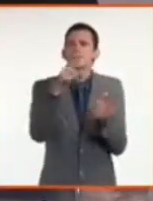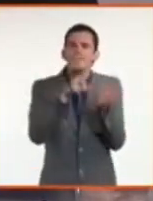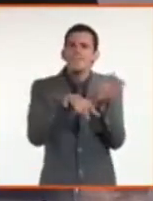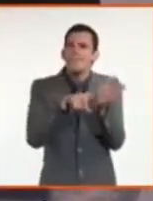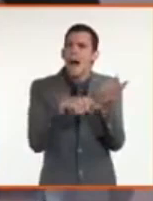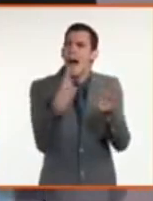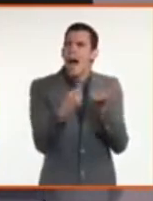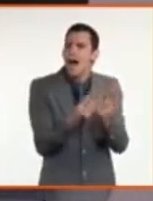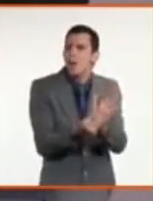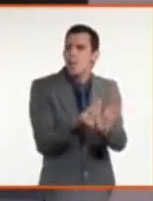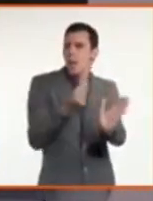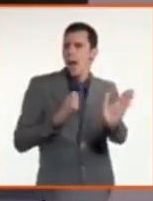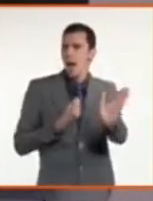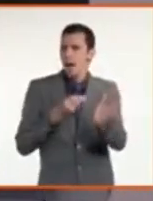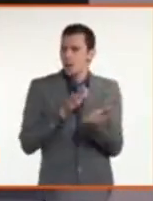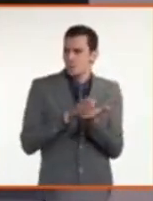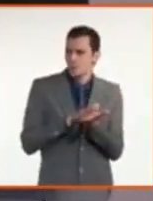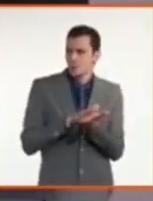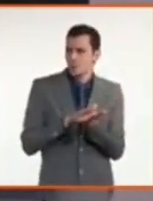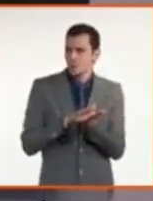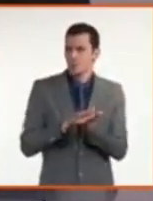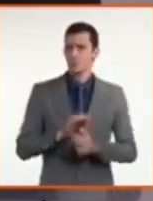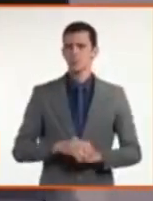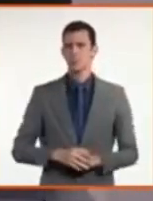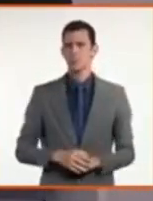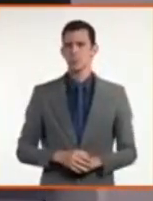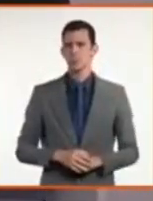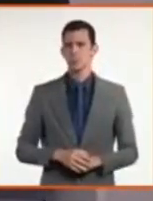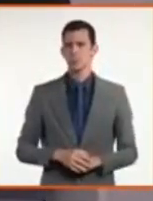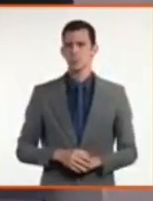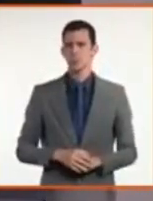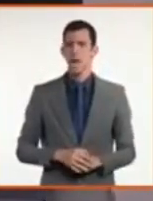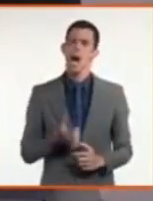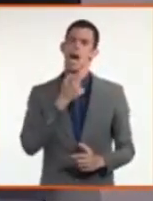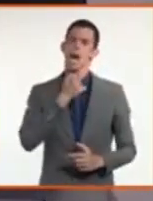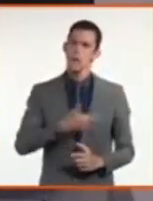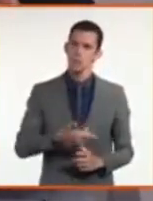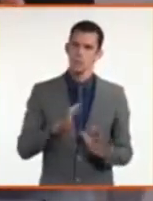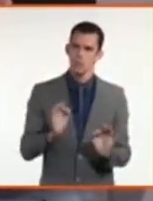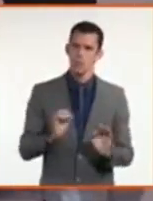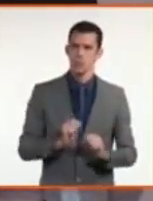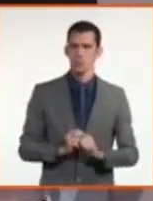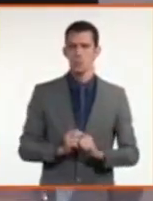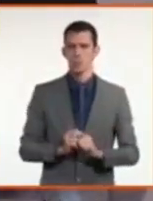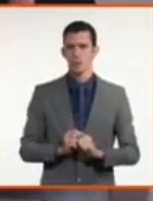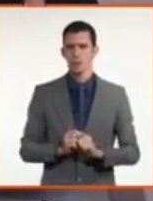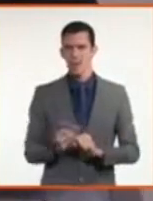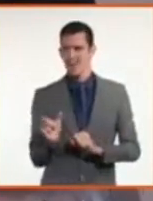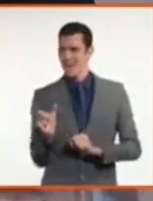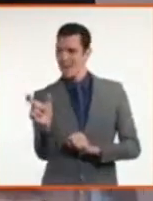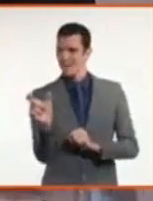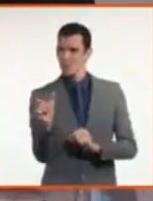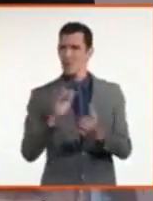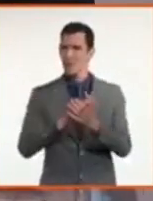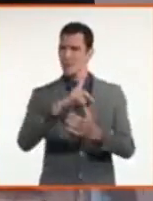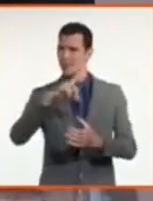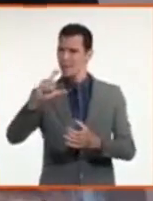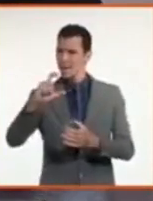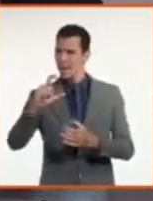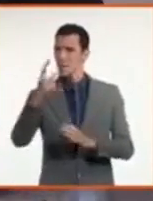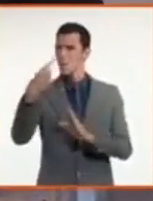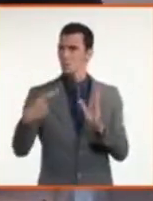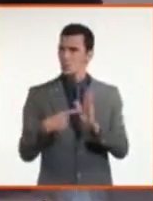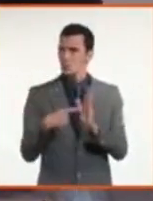mc siempre vas a tener un incentivo a que la gente demande divisas si tú lo ahora que la economía opera fundamentalmente en pesos cubanos